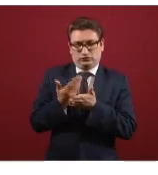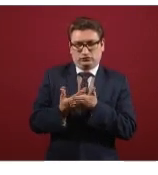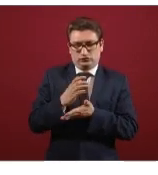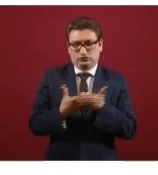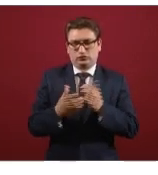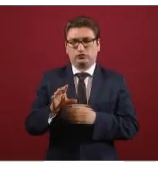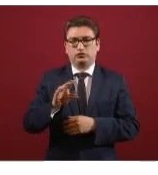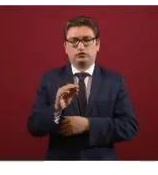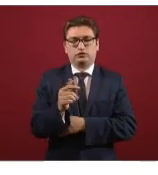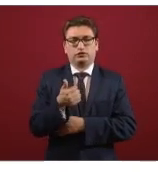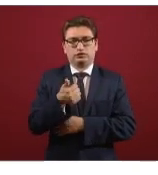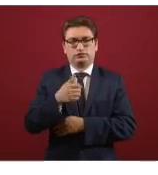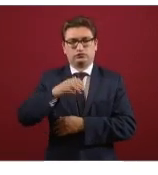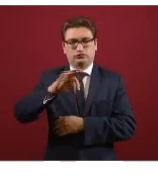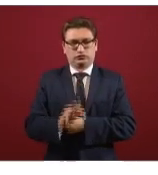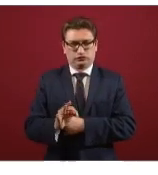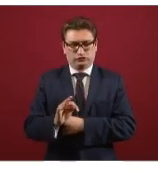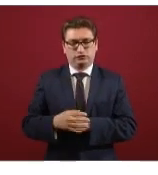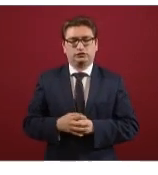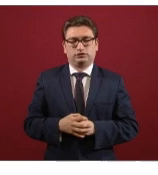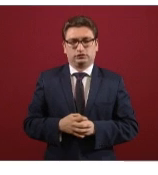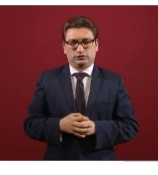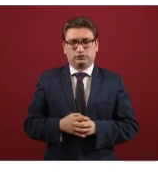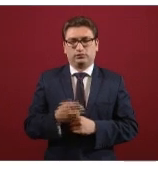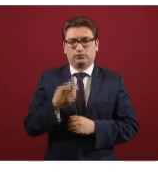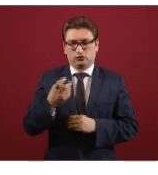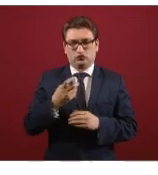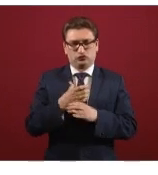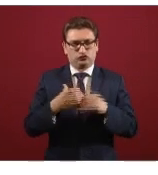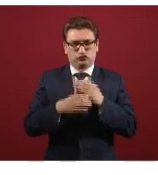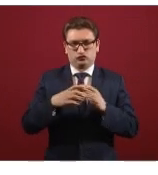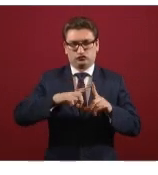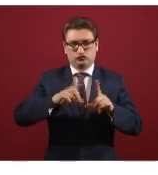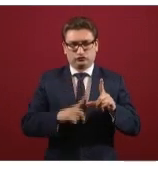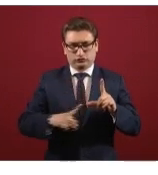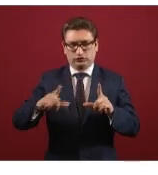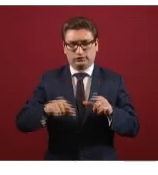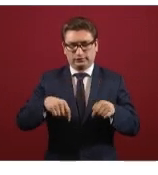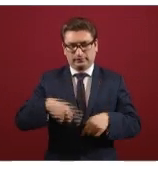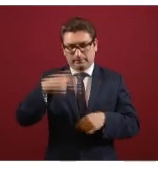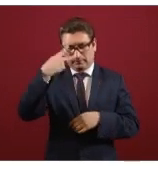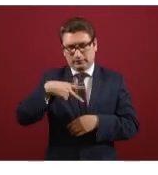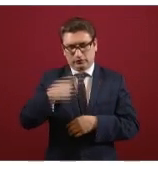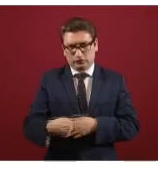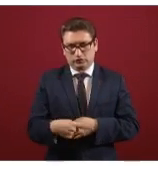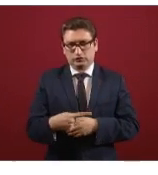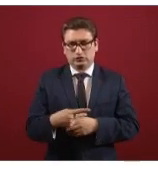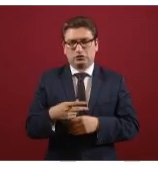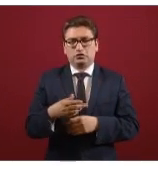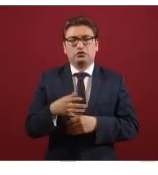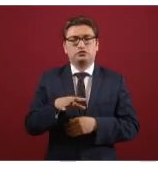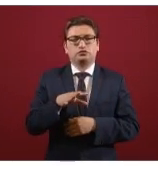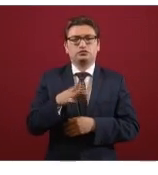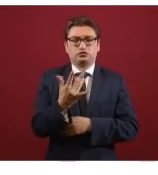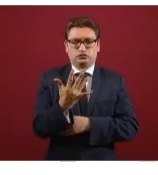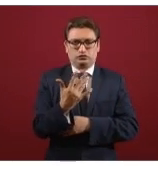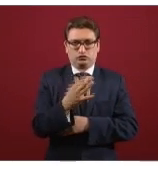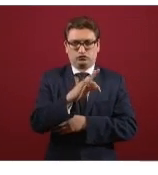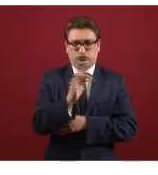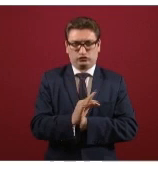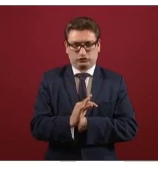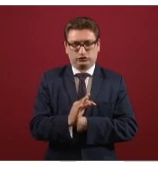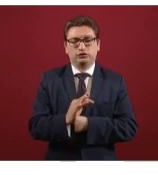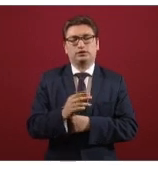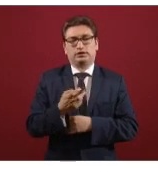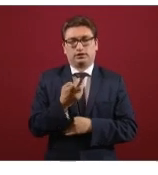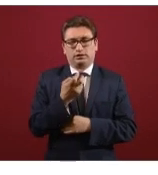96 por ciento se hace pidió que hubiera un contenido nacional una integración nacional mínima de 50 por ciento en cada